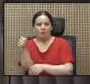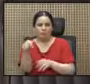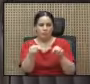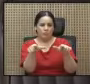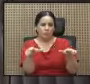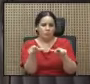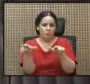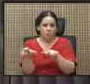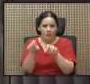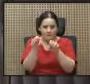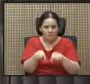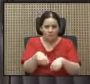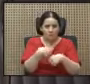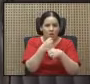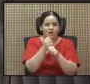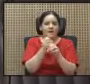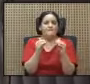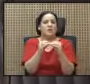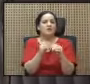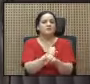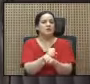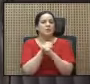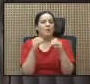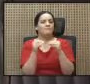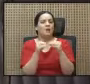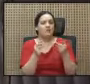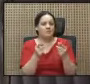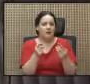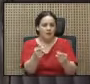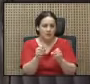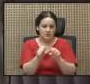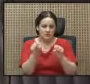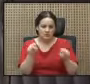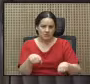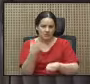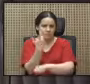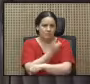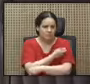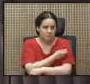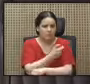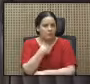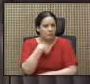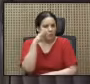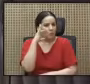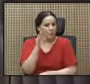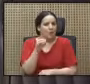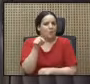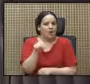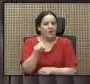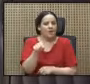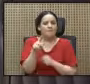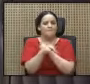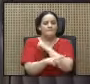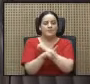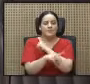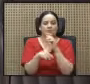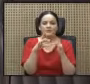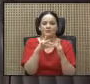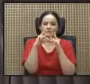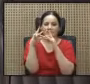más seguro y más ágil el sistema de vacunación. Creo que ahí el país y en